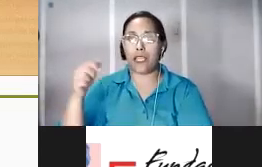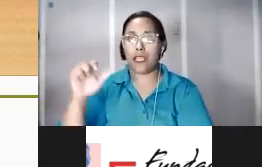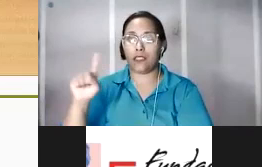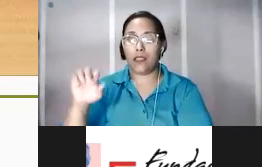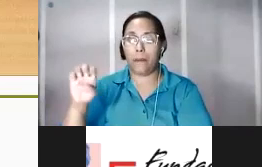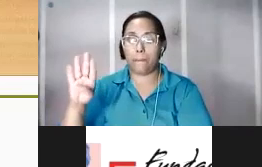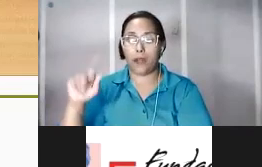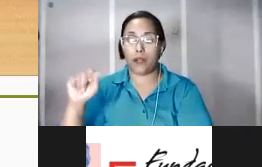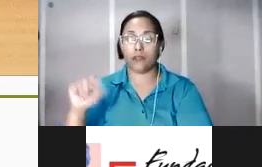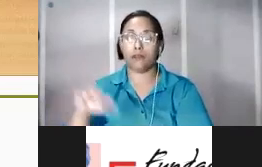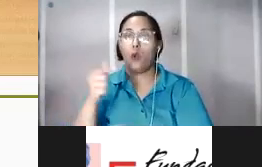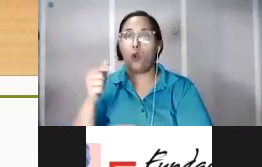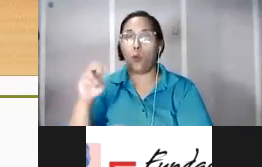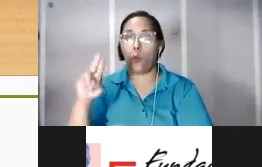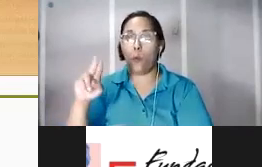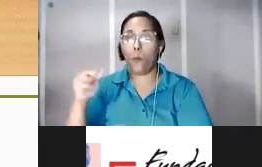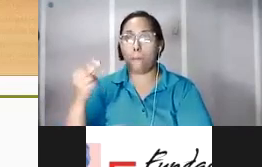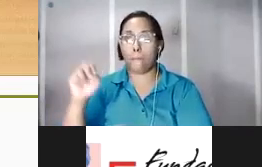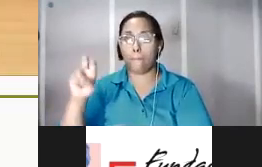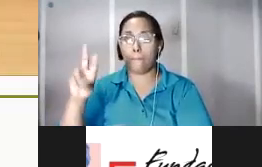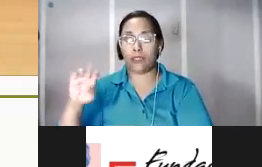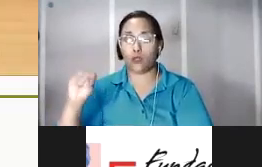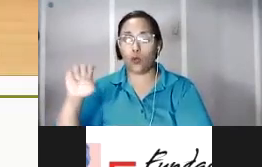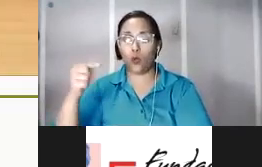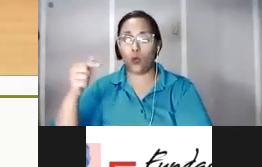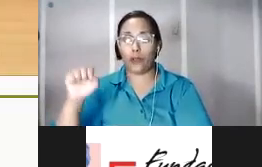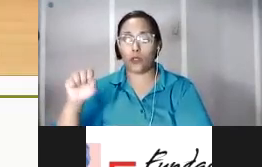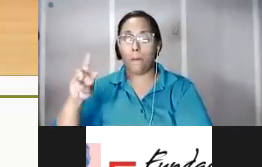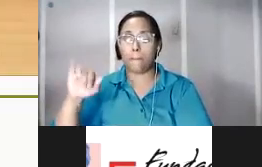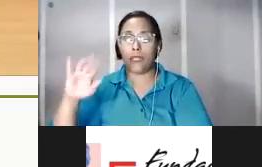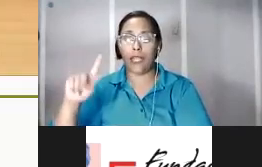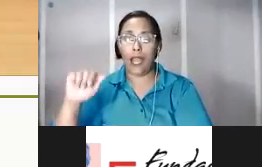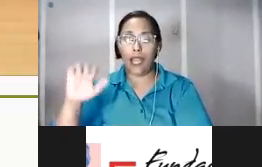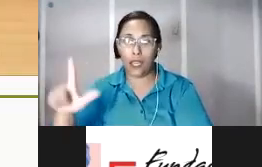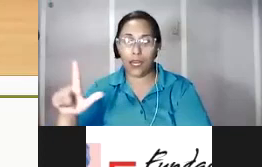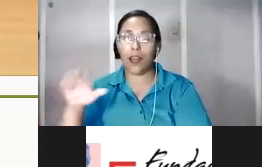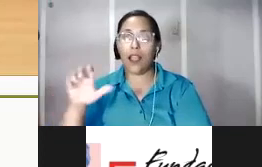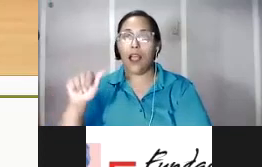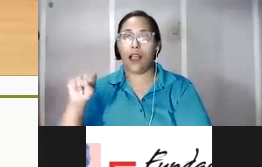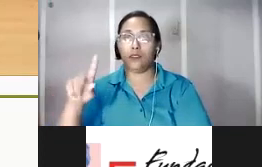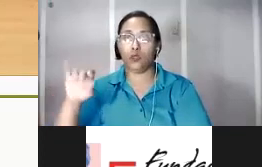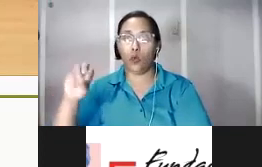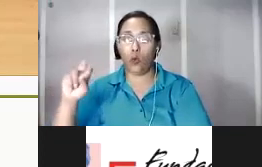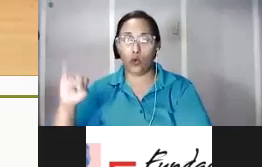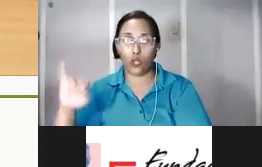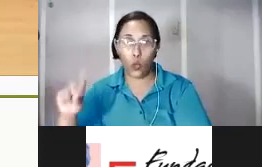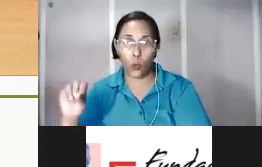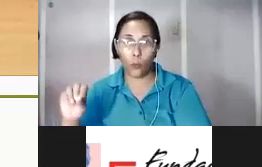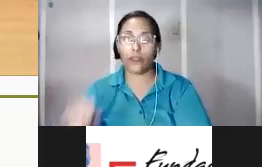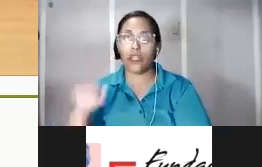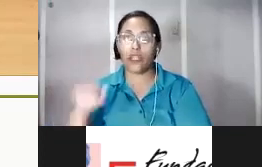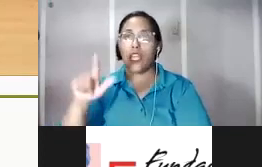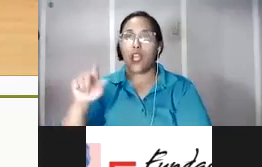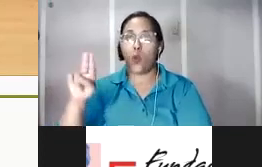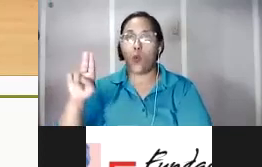Humberto Eco, Michael Bakhtin, Antonio Benítez Rojo, Irune del Río